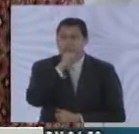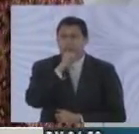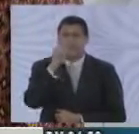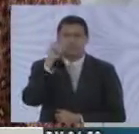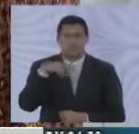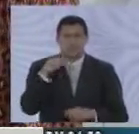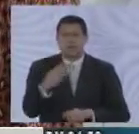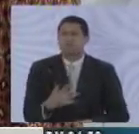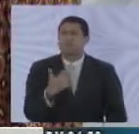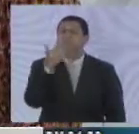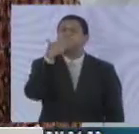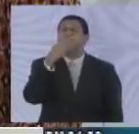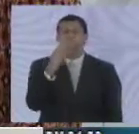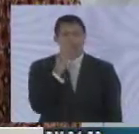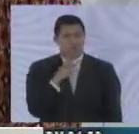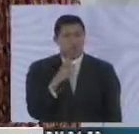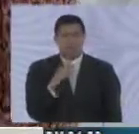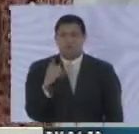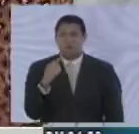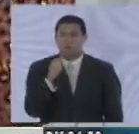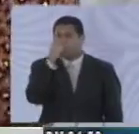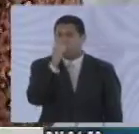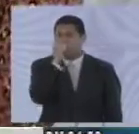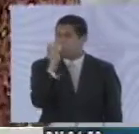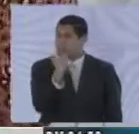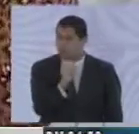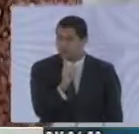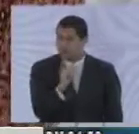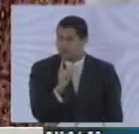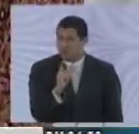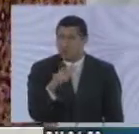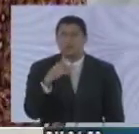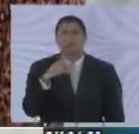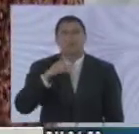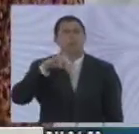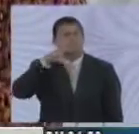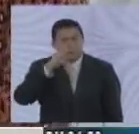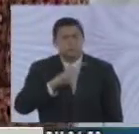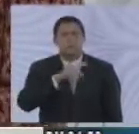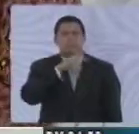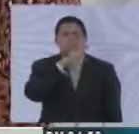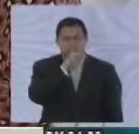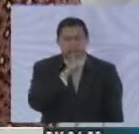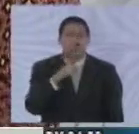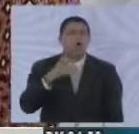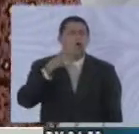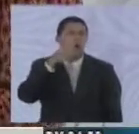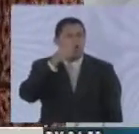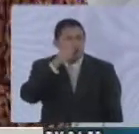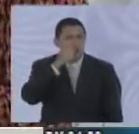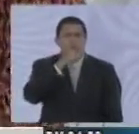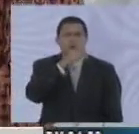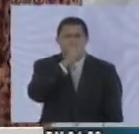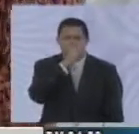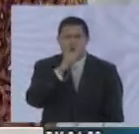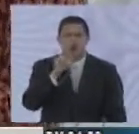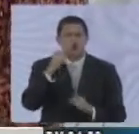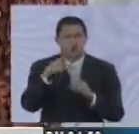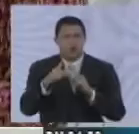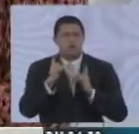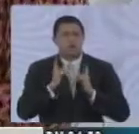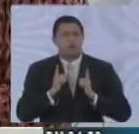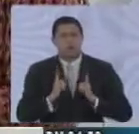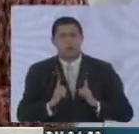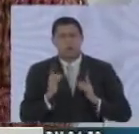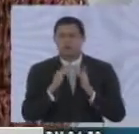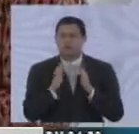sale respirando por la nariz porque no tiene tapones, entonces se va a colocar lavados permanentes, gotas, antibióticos, reposo relativo